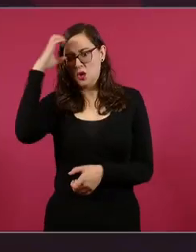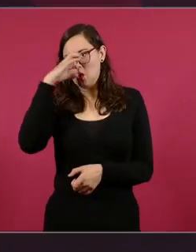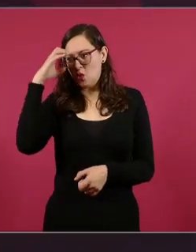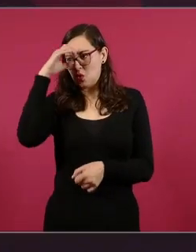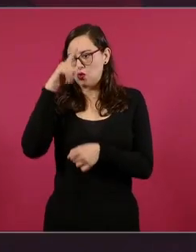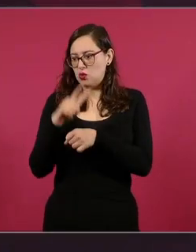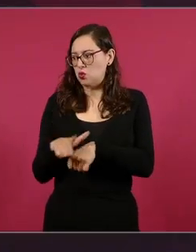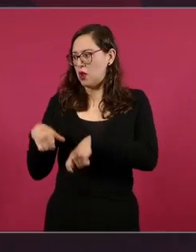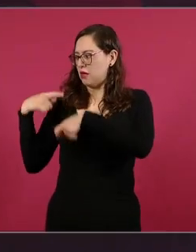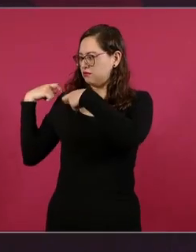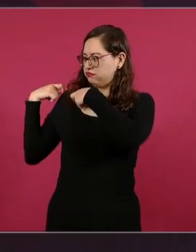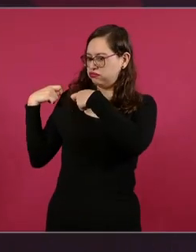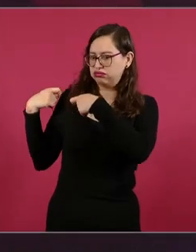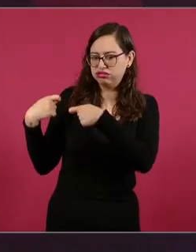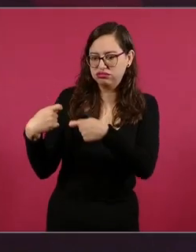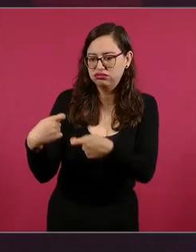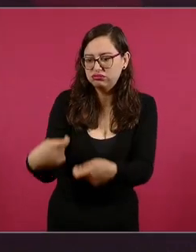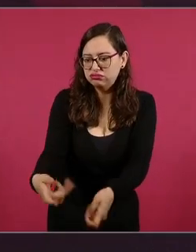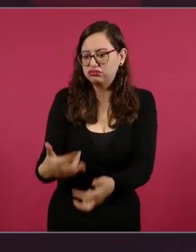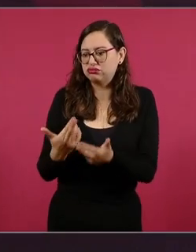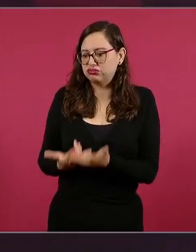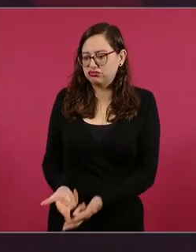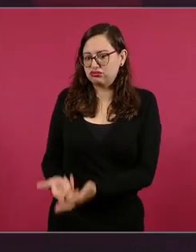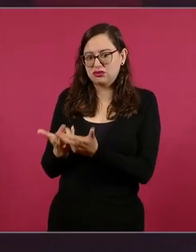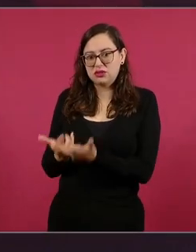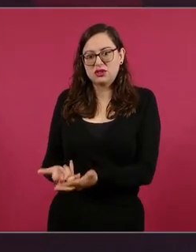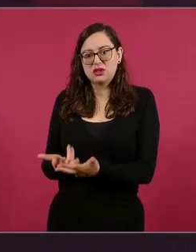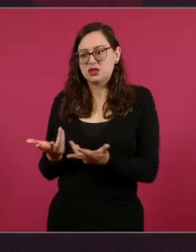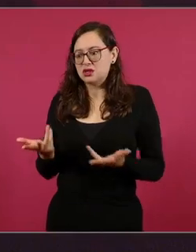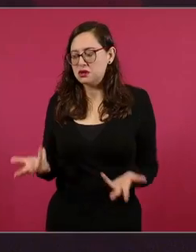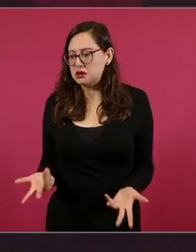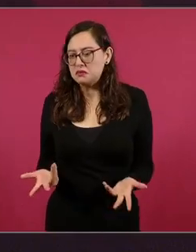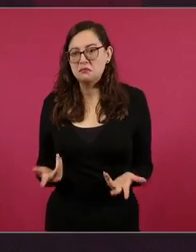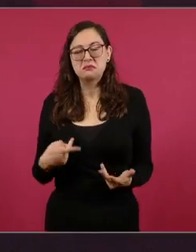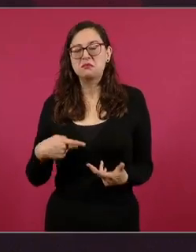grandes civilizaciones. Y sin embargo,